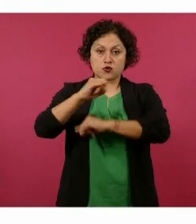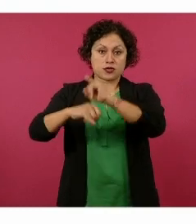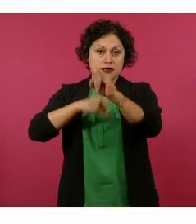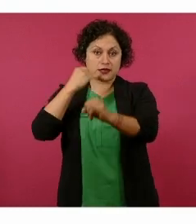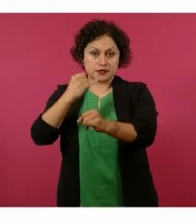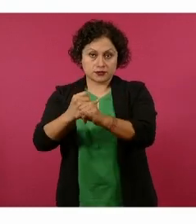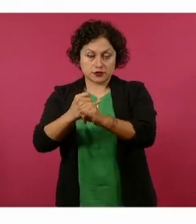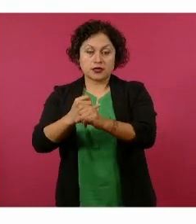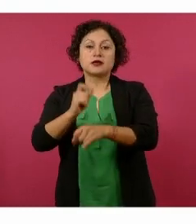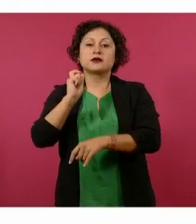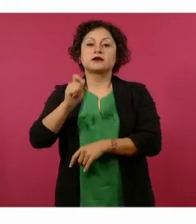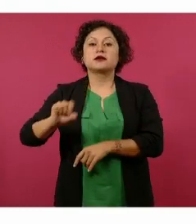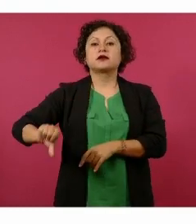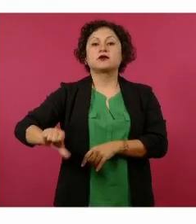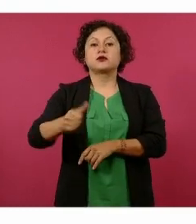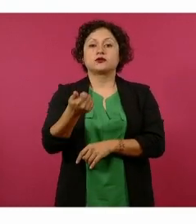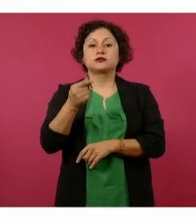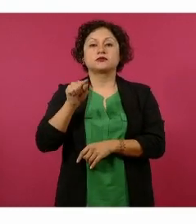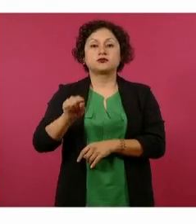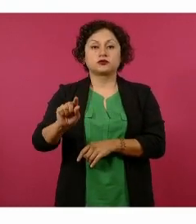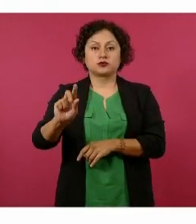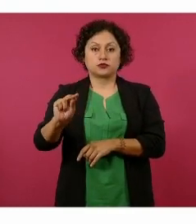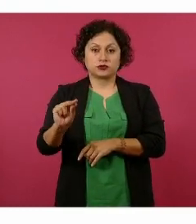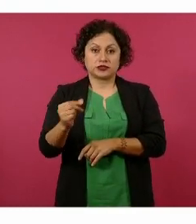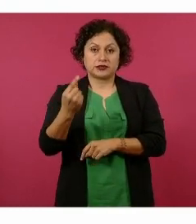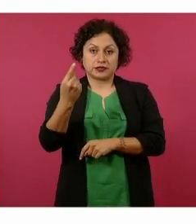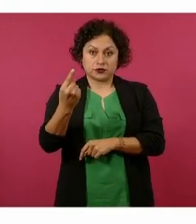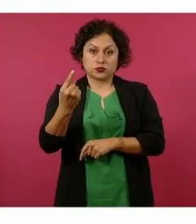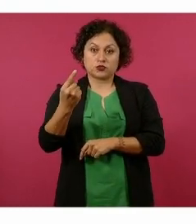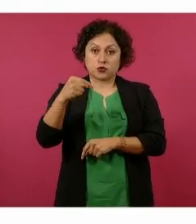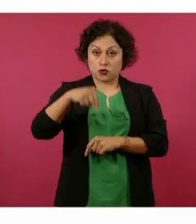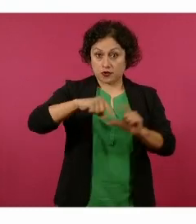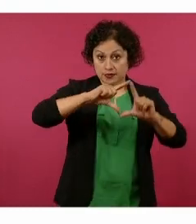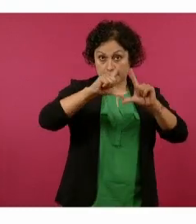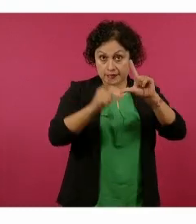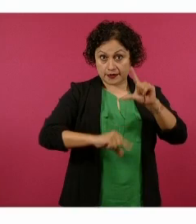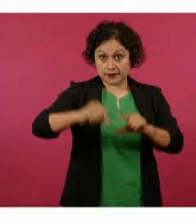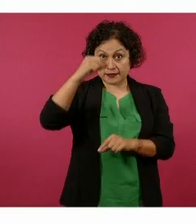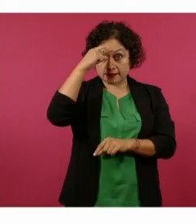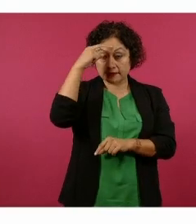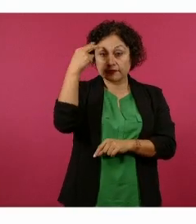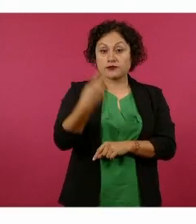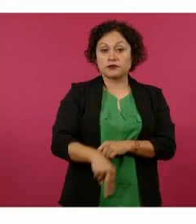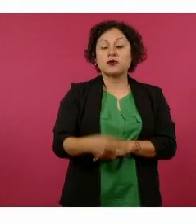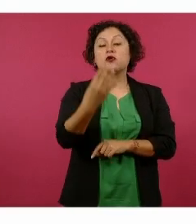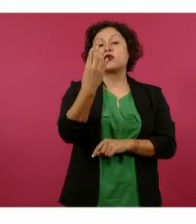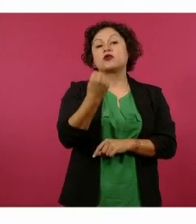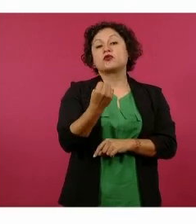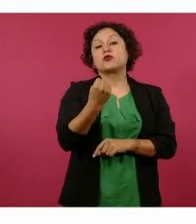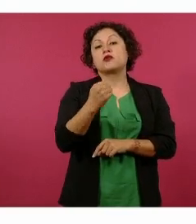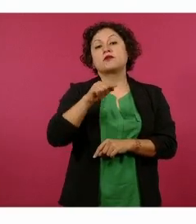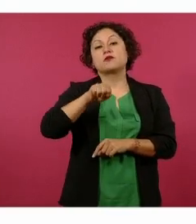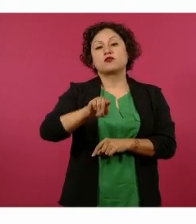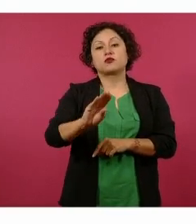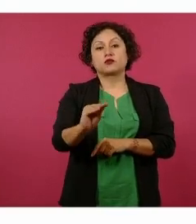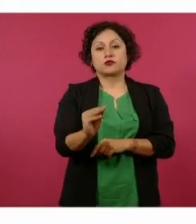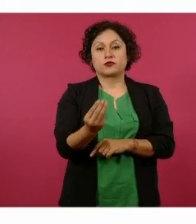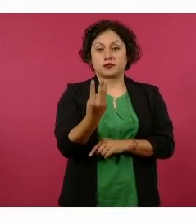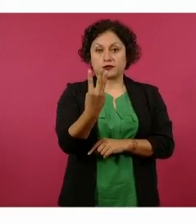internacional, 11 pesos con 81 centavos. Y en el caso nacional, 9 pesos con